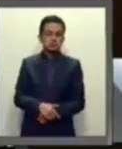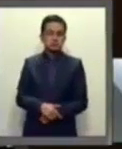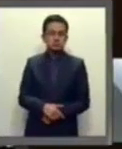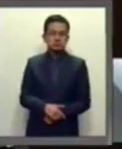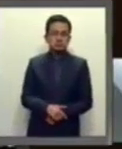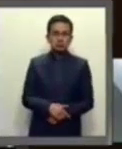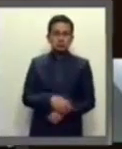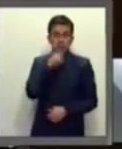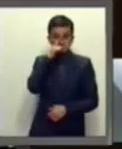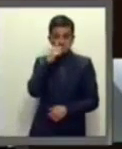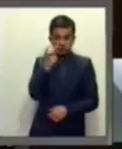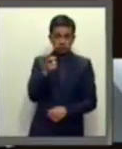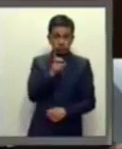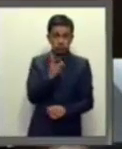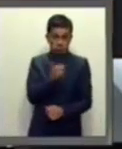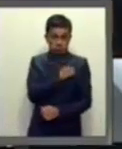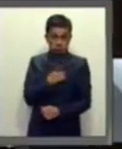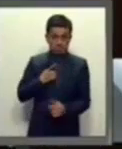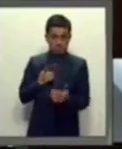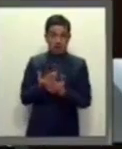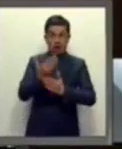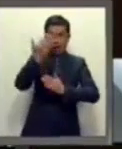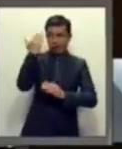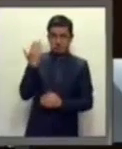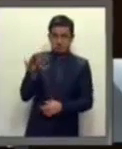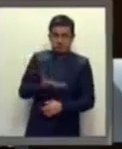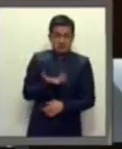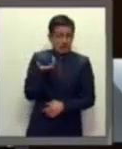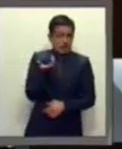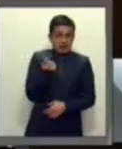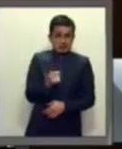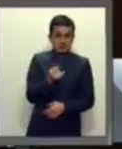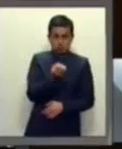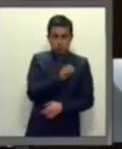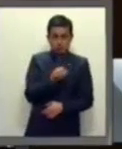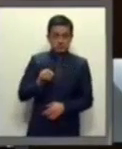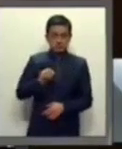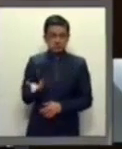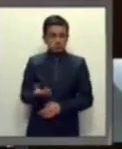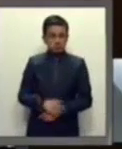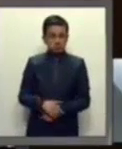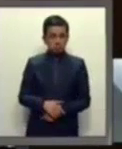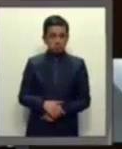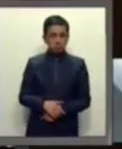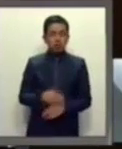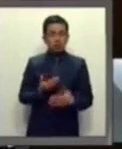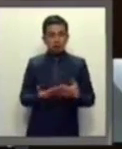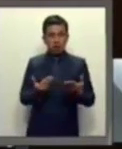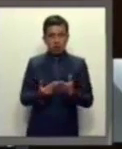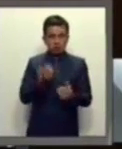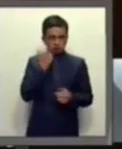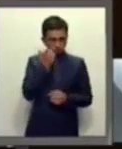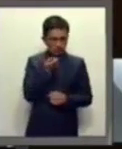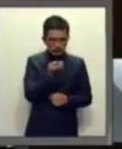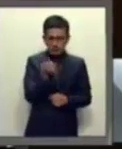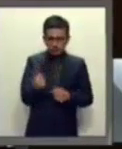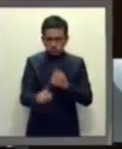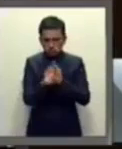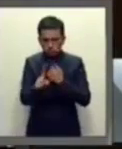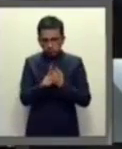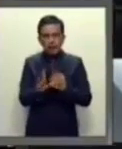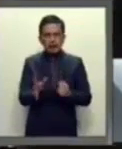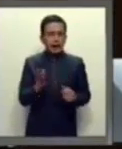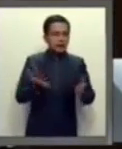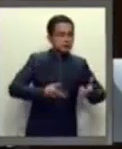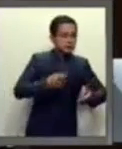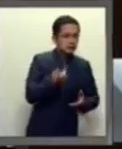o lo que debía venir haciendo por obligación se lo propone ante el problema grave a